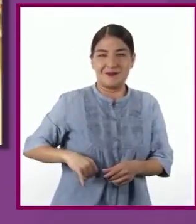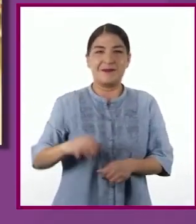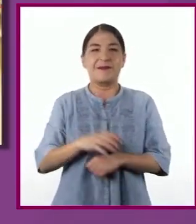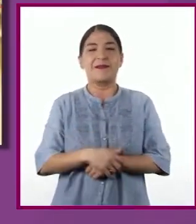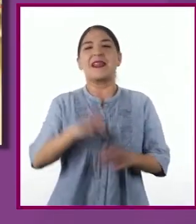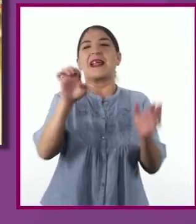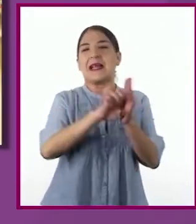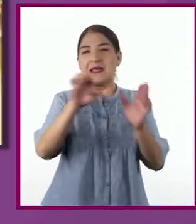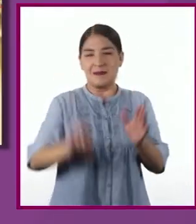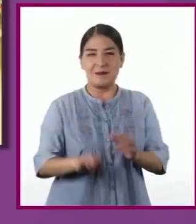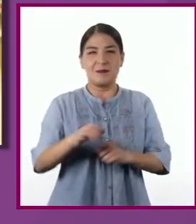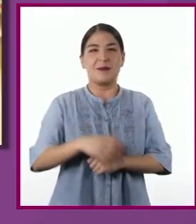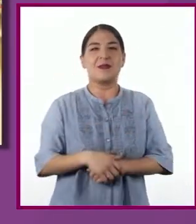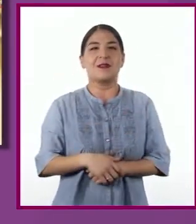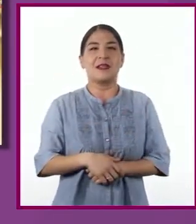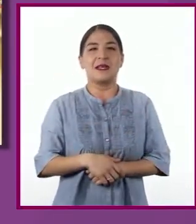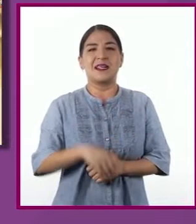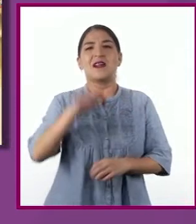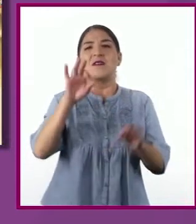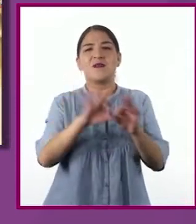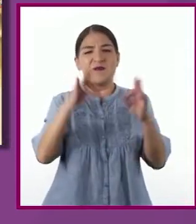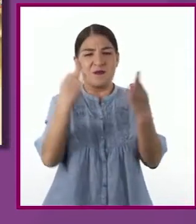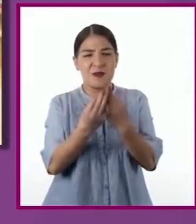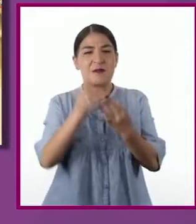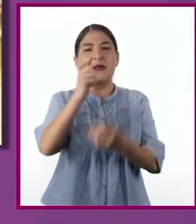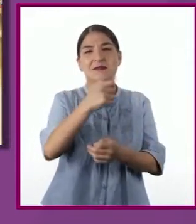Por ejemplo, una de estas formas de